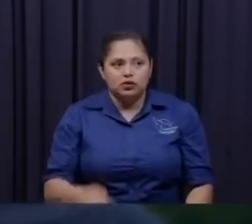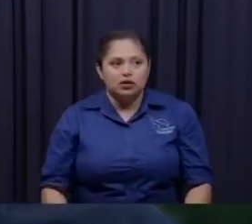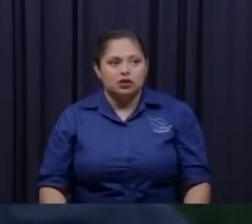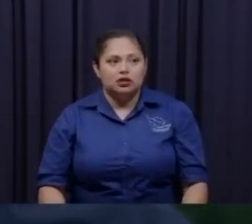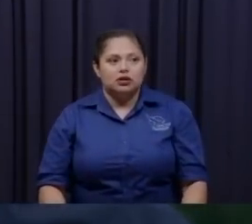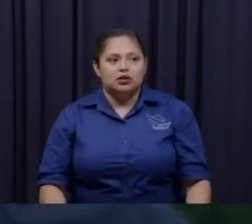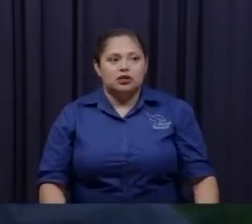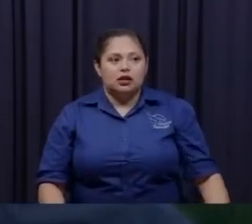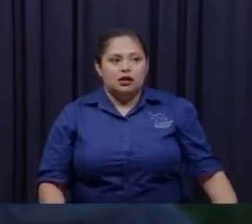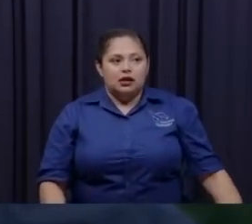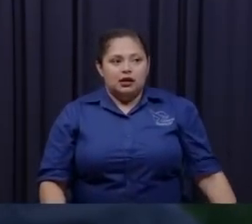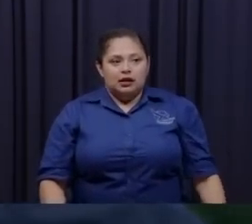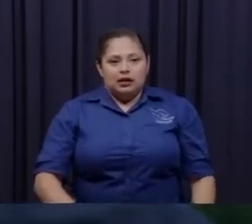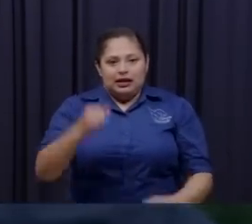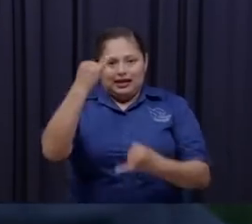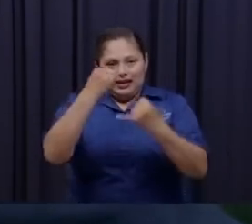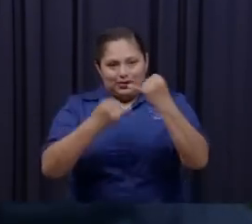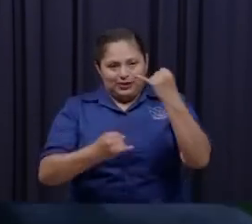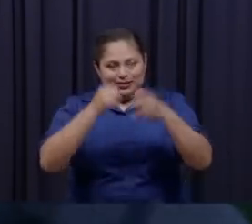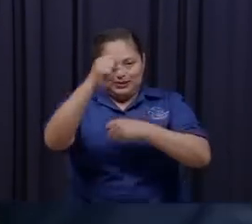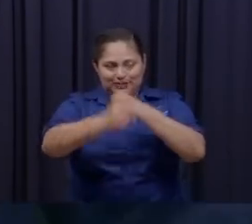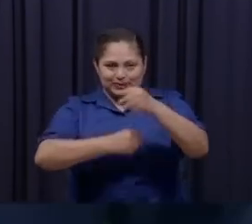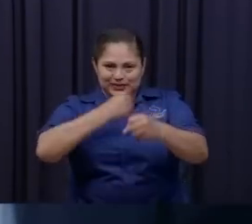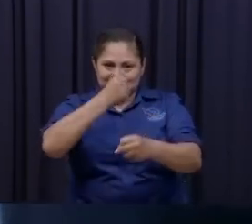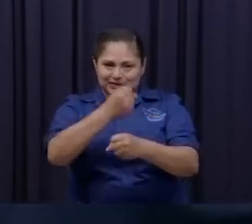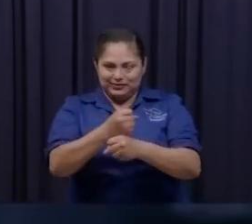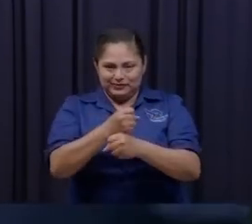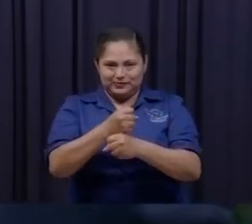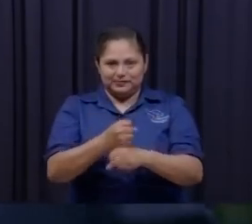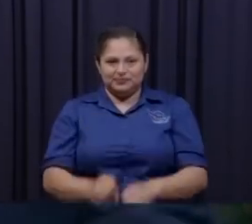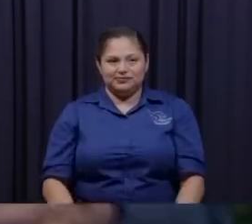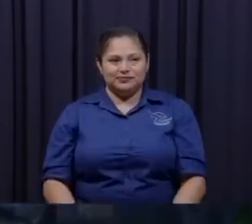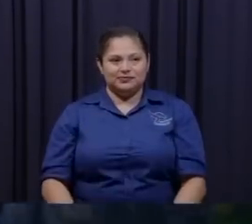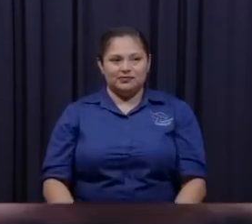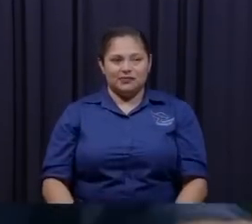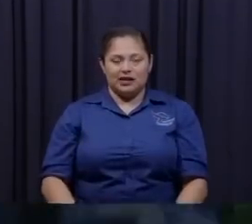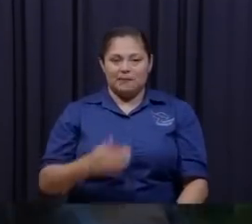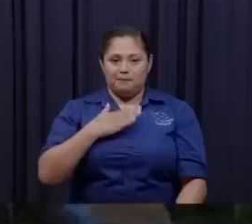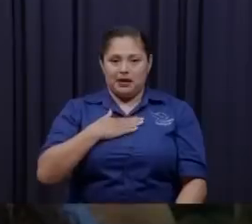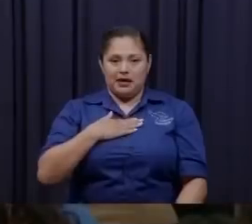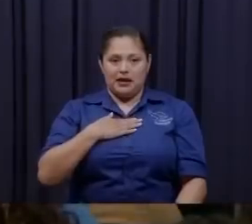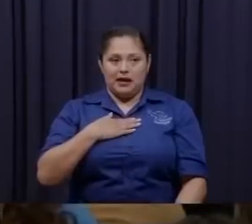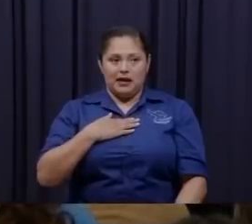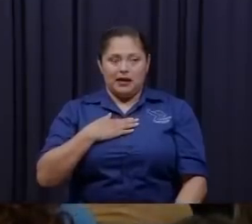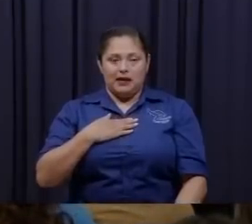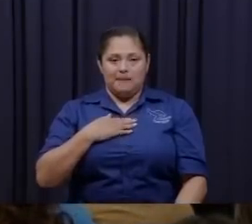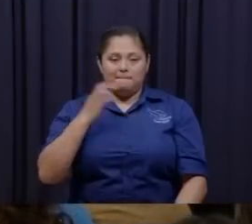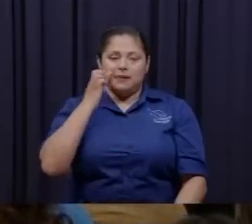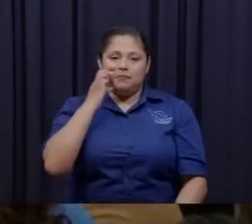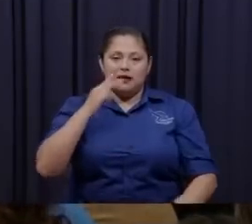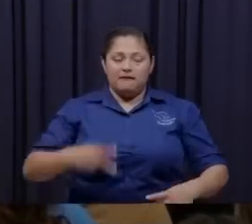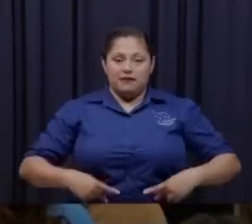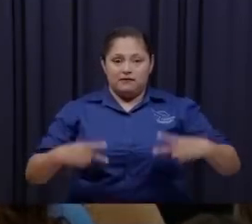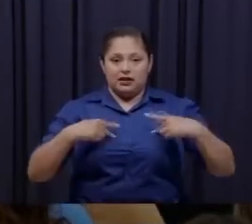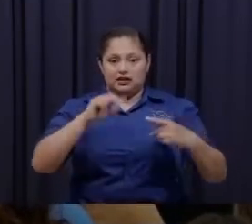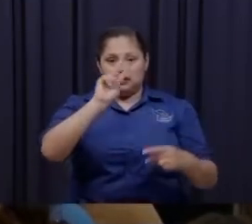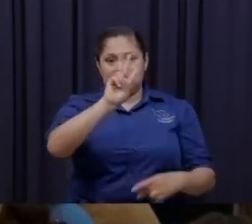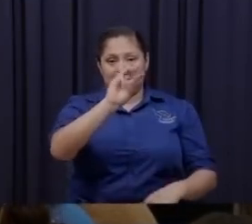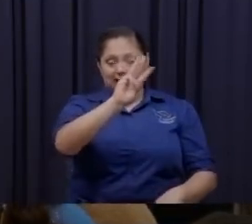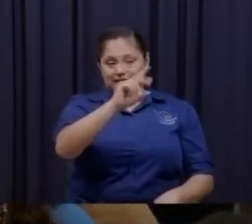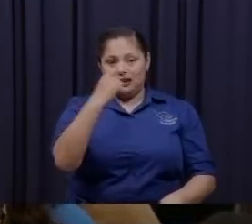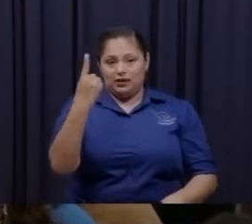Sino que el último año que él vivió, su 31 de diciembre, me llamó